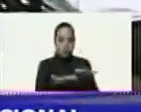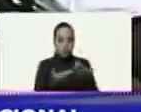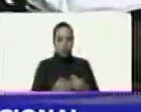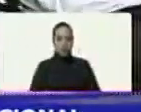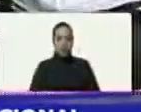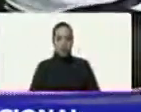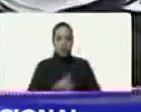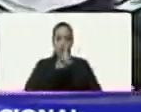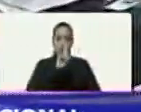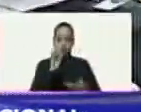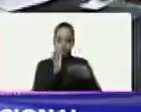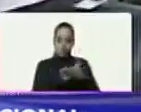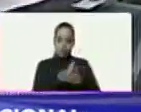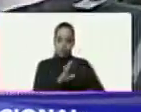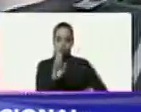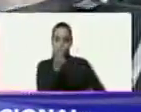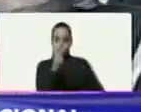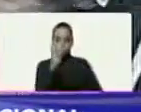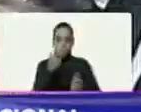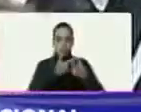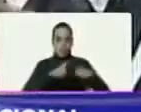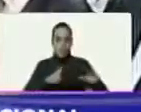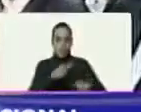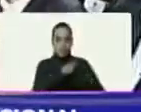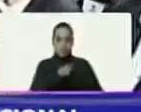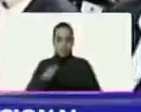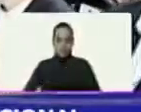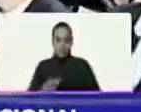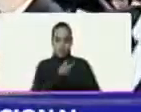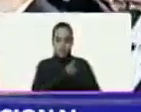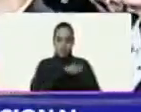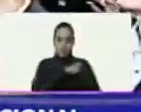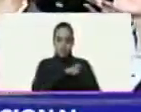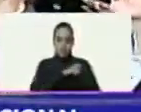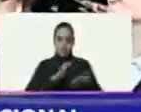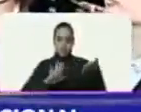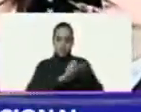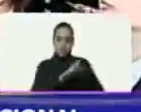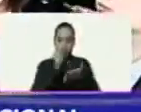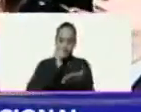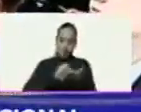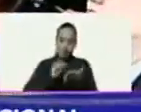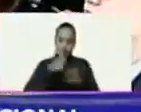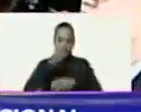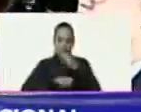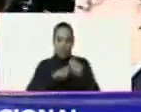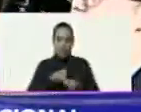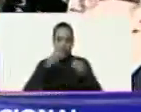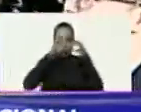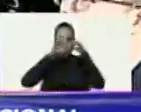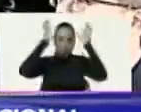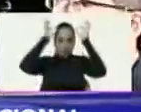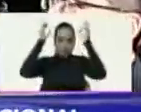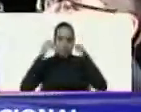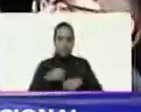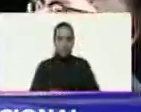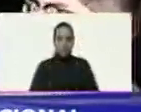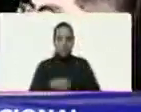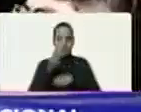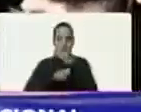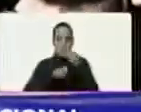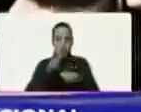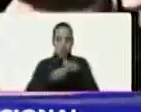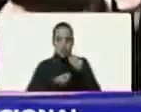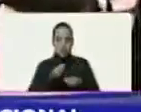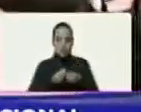una edición bilingüe en chino y español de las obras completas de Simón Rodríguez, publicada por la